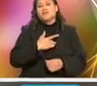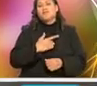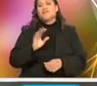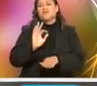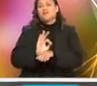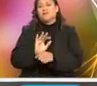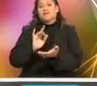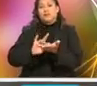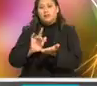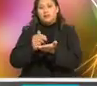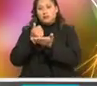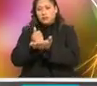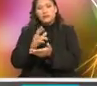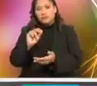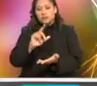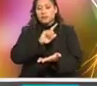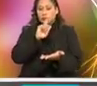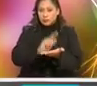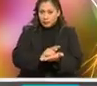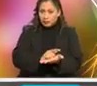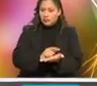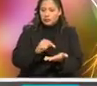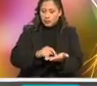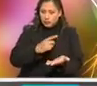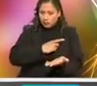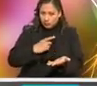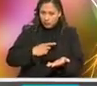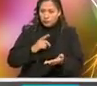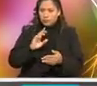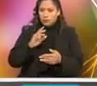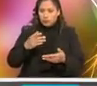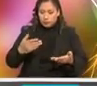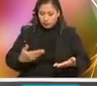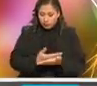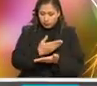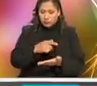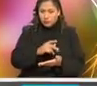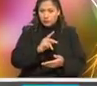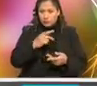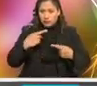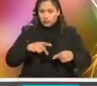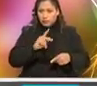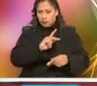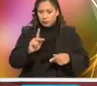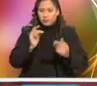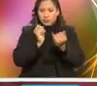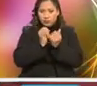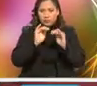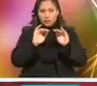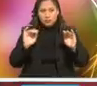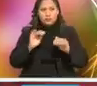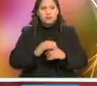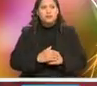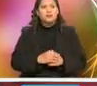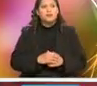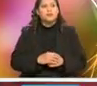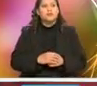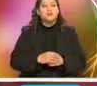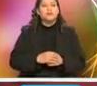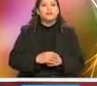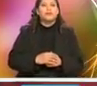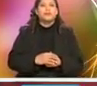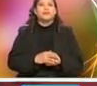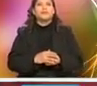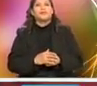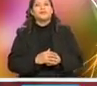lo que por ley les correspondería en un país donde supuestamente todos los nacidos en él somos iguales, ¿no? Sí. De